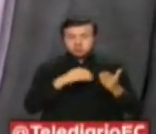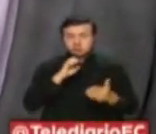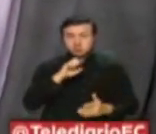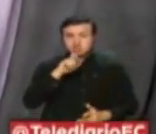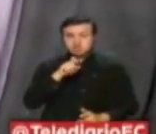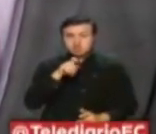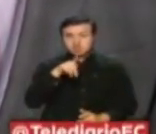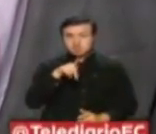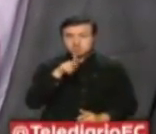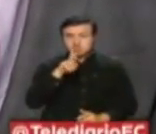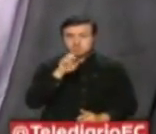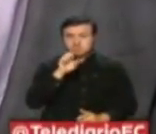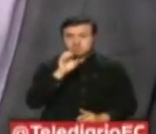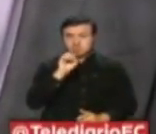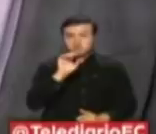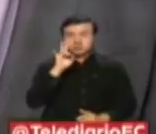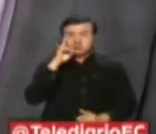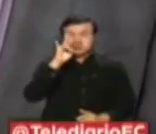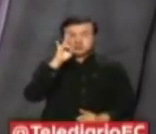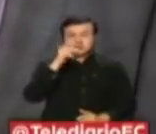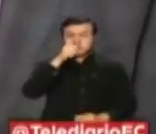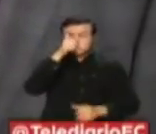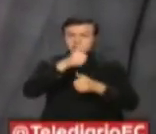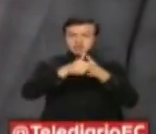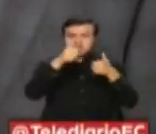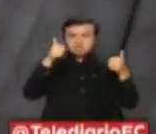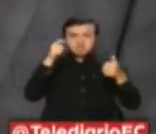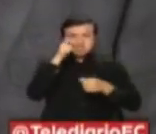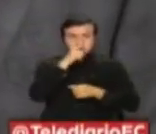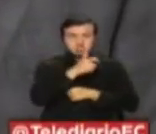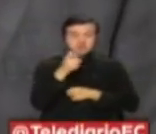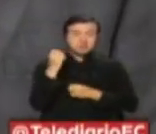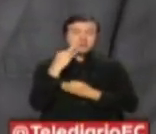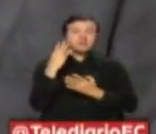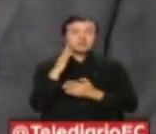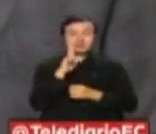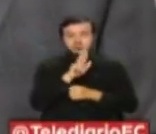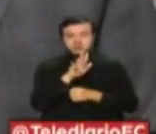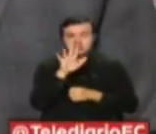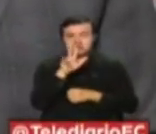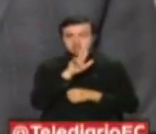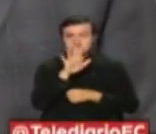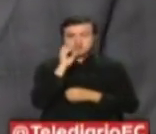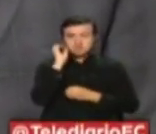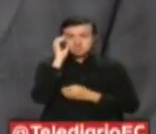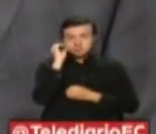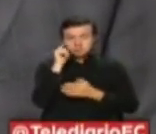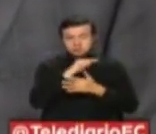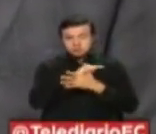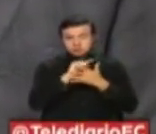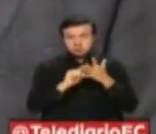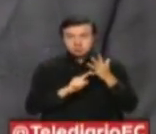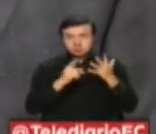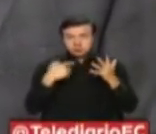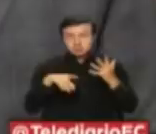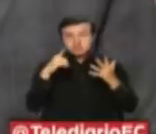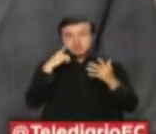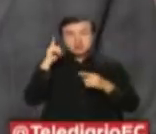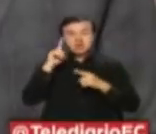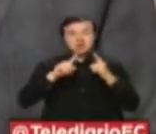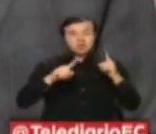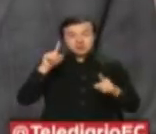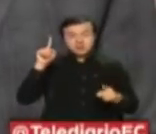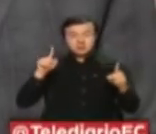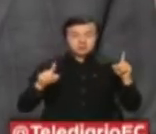dice que la contraloría apunta a 17 altos cargos la fiscalía ha recibido 35 informes con indicios penales y algunos